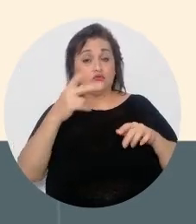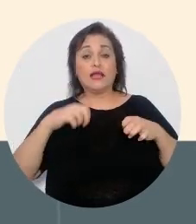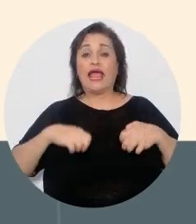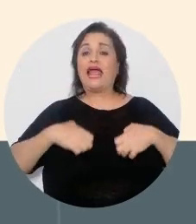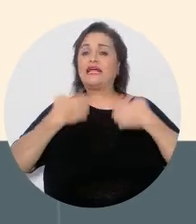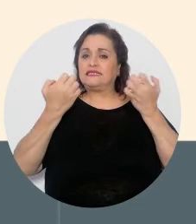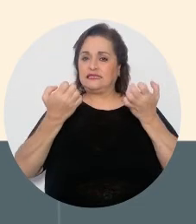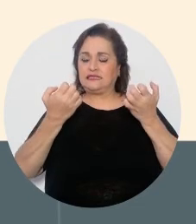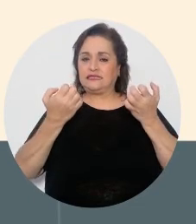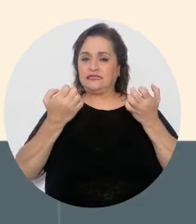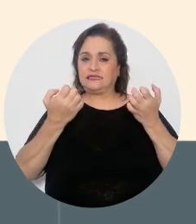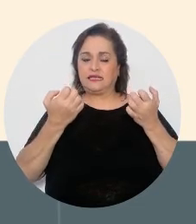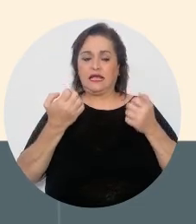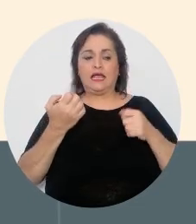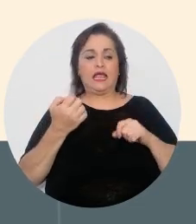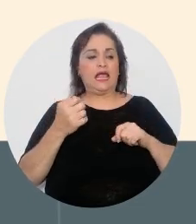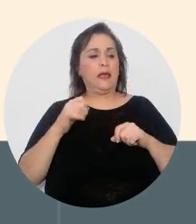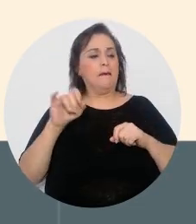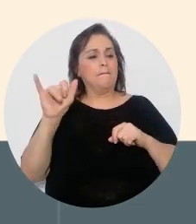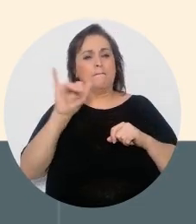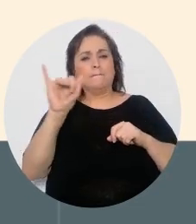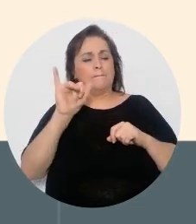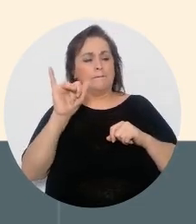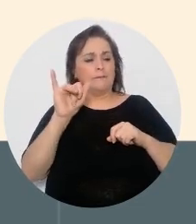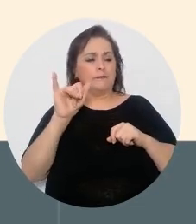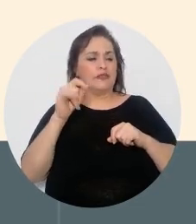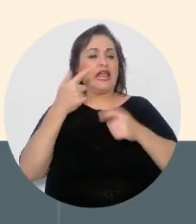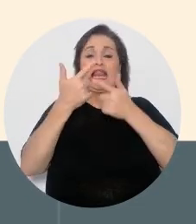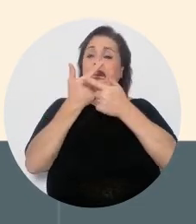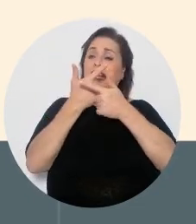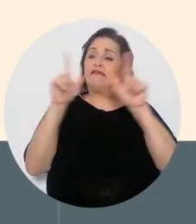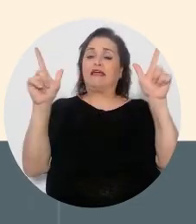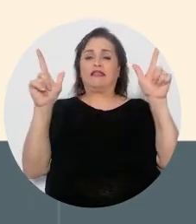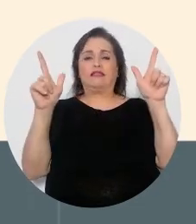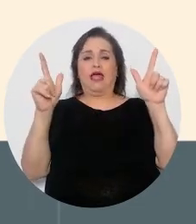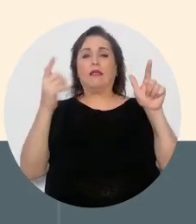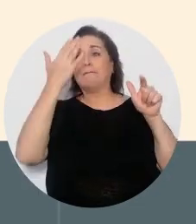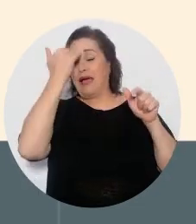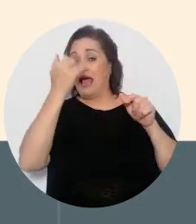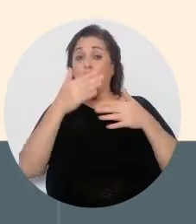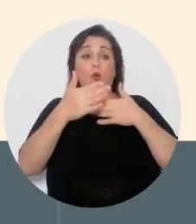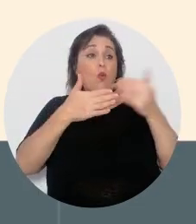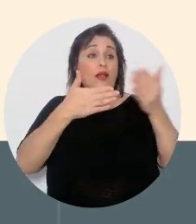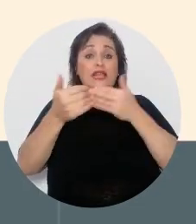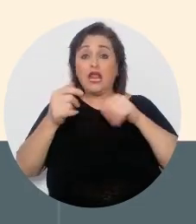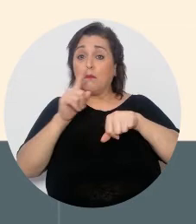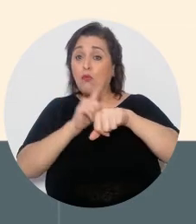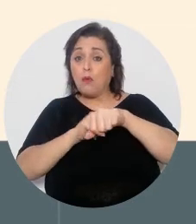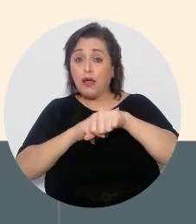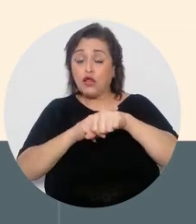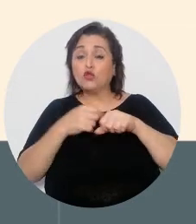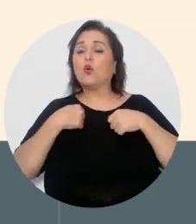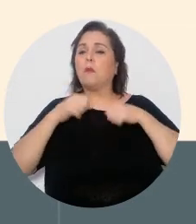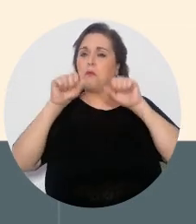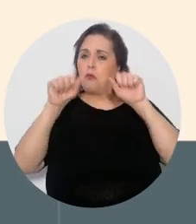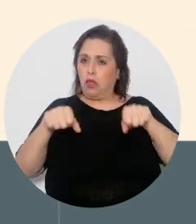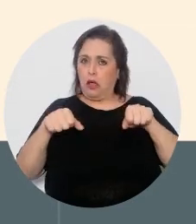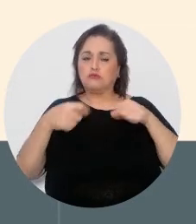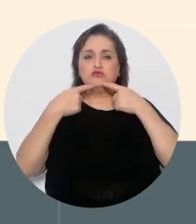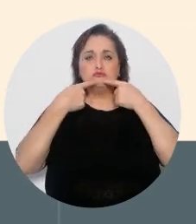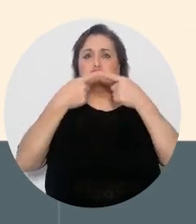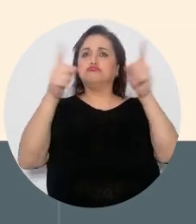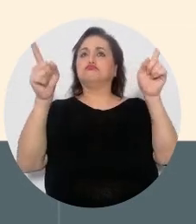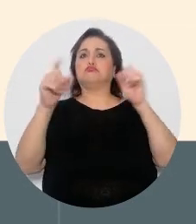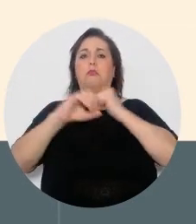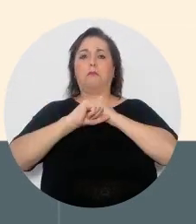vimos, existe una autorización o más bien existe libertad para que en cualquier momento podamos